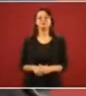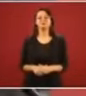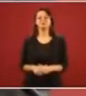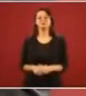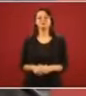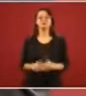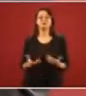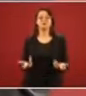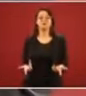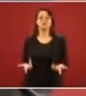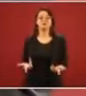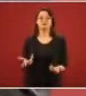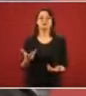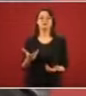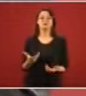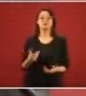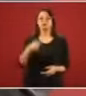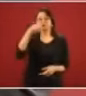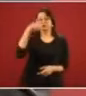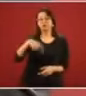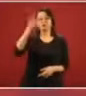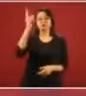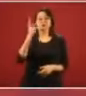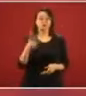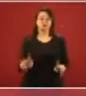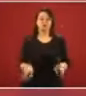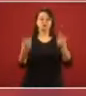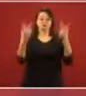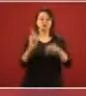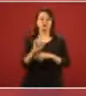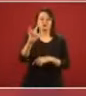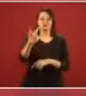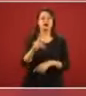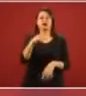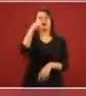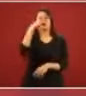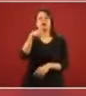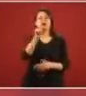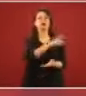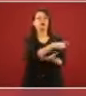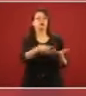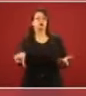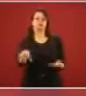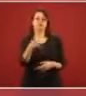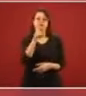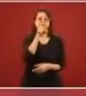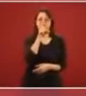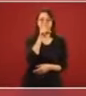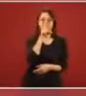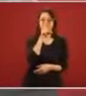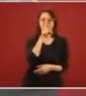un mercado especial, no cualquiera compra un avión. Además, no son